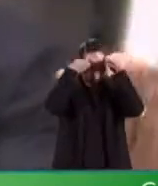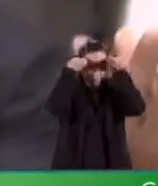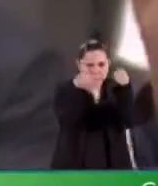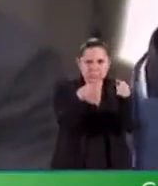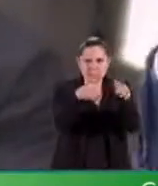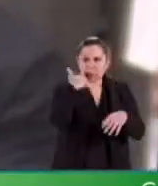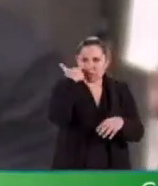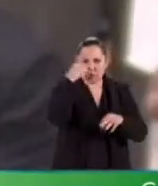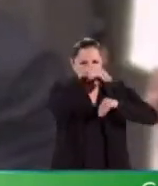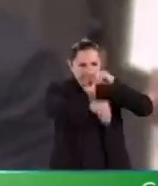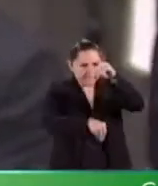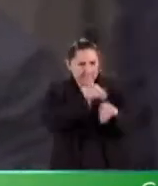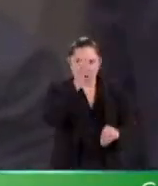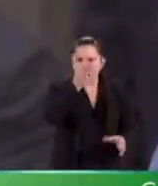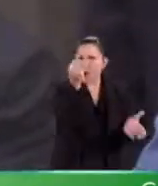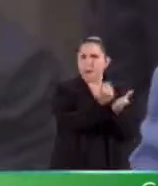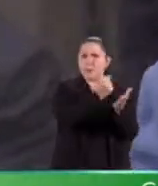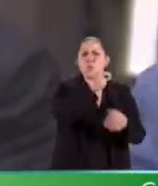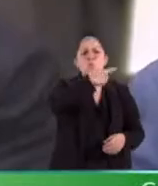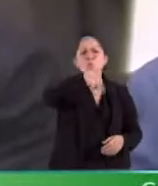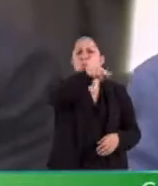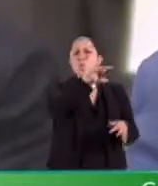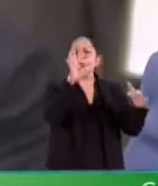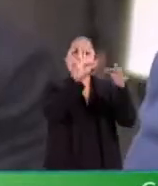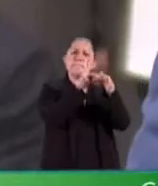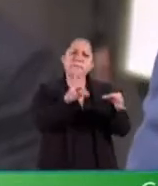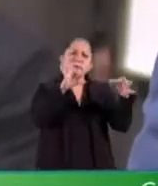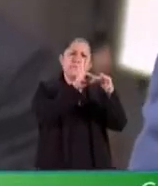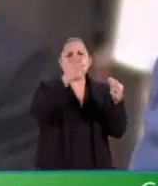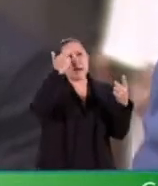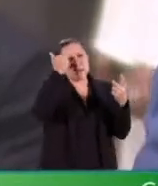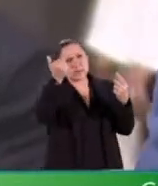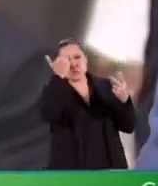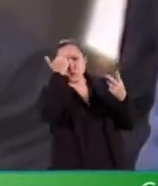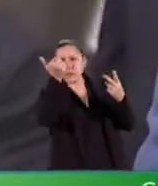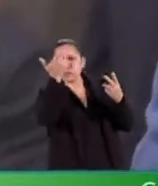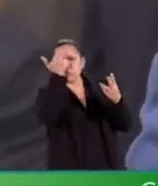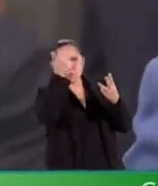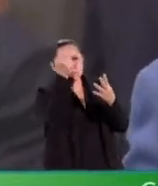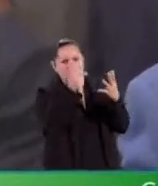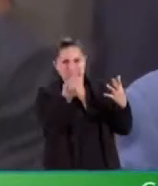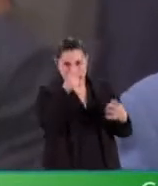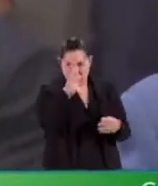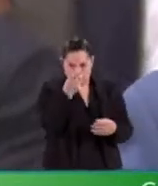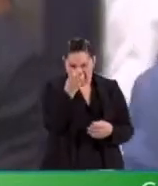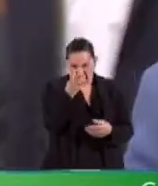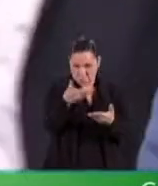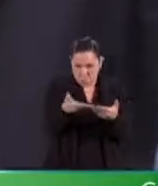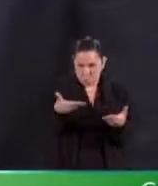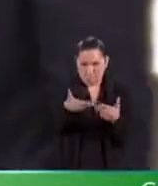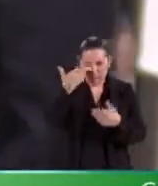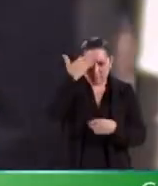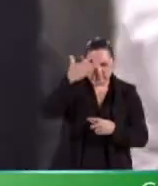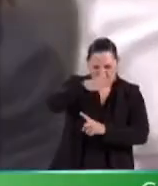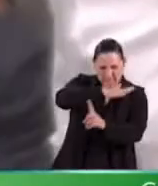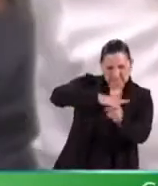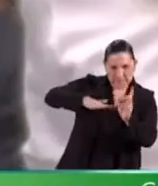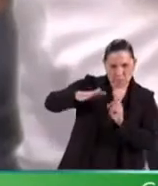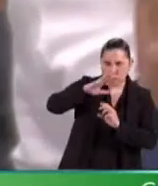lugar que no corresponden a la realidad actual del mundo. Estados Unidos y